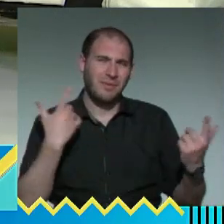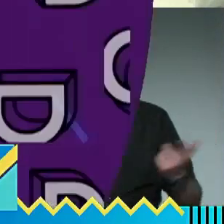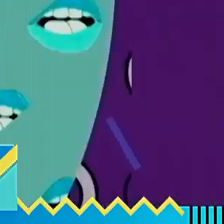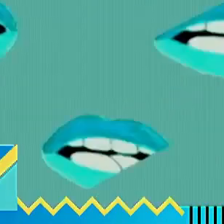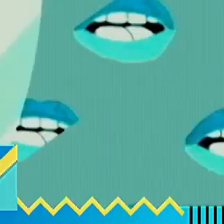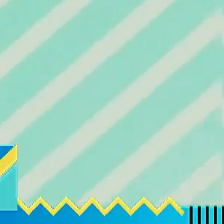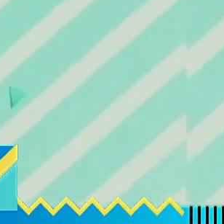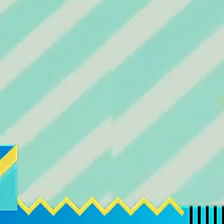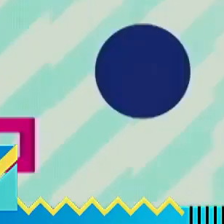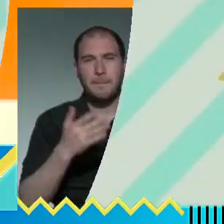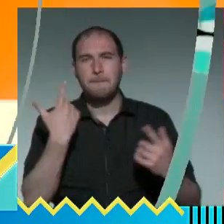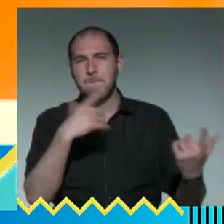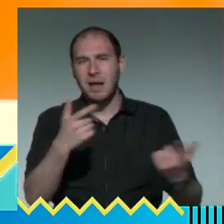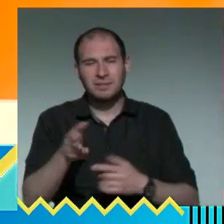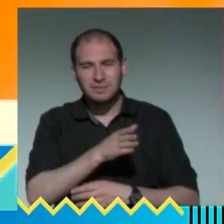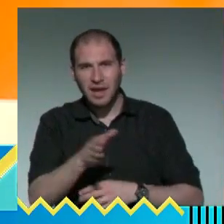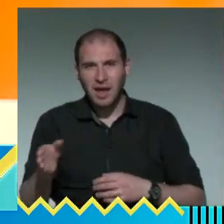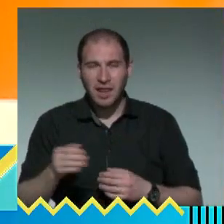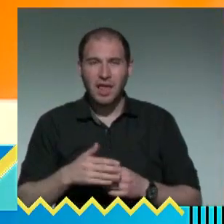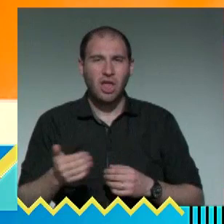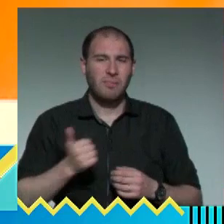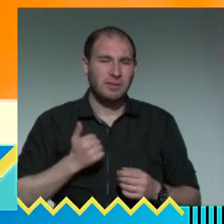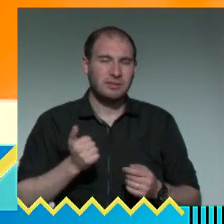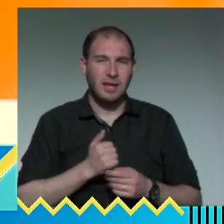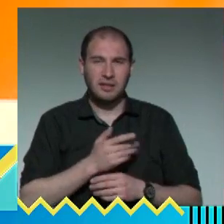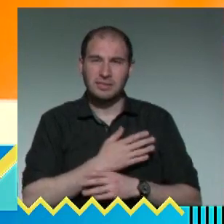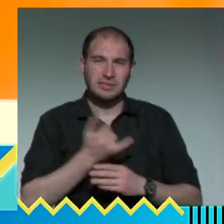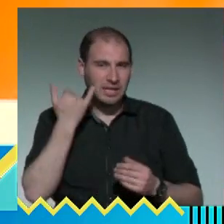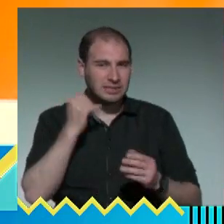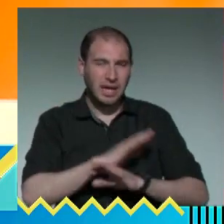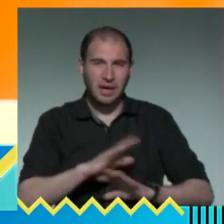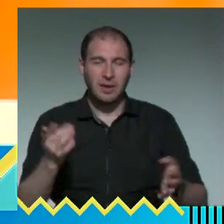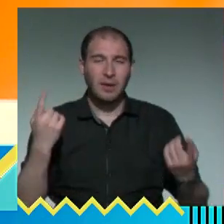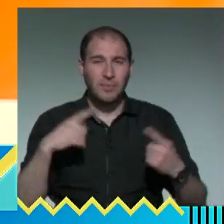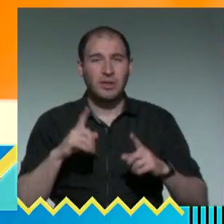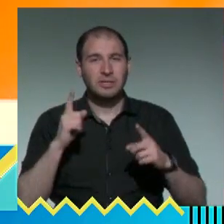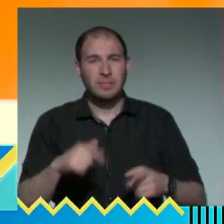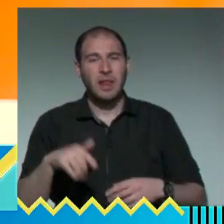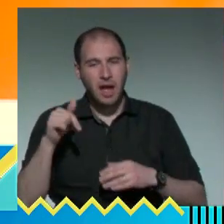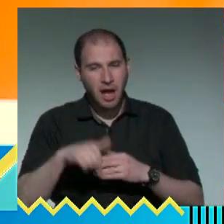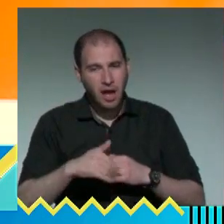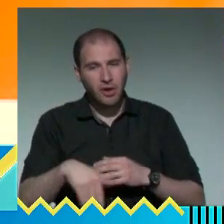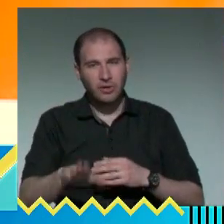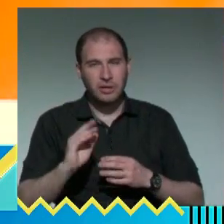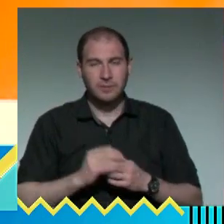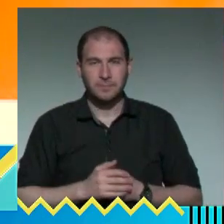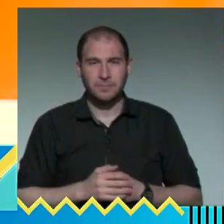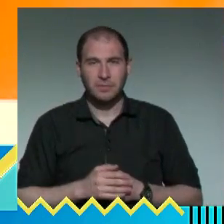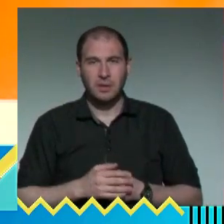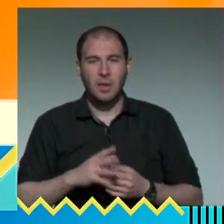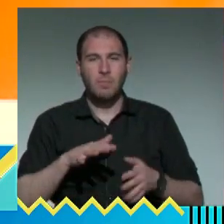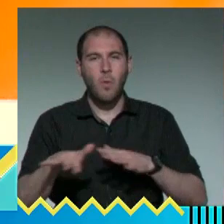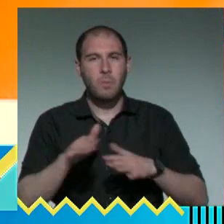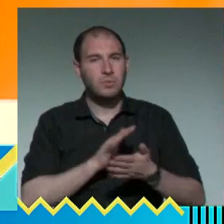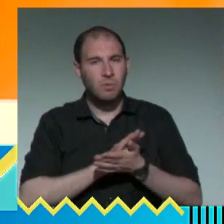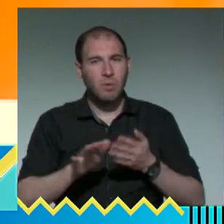que salir, hay que... la dictadura está bien, fue lo que fue, pero también tenemos que ahora empezar un nuevo